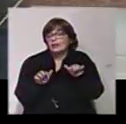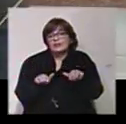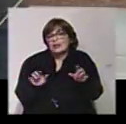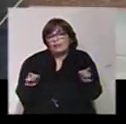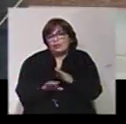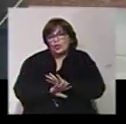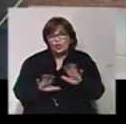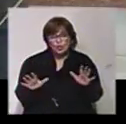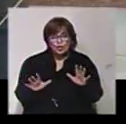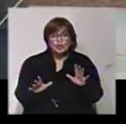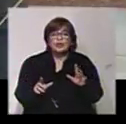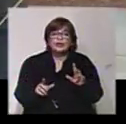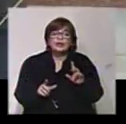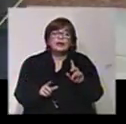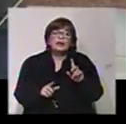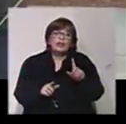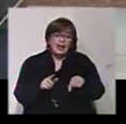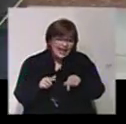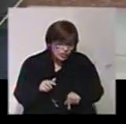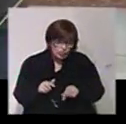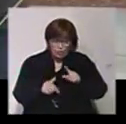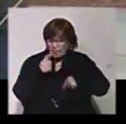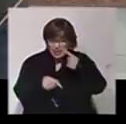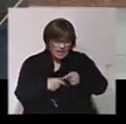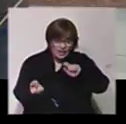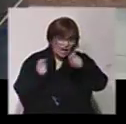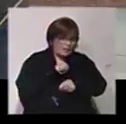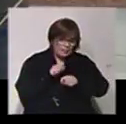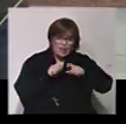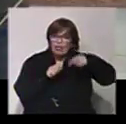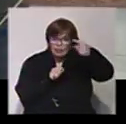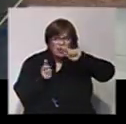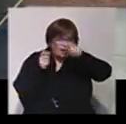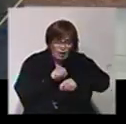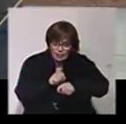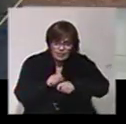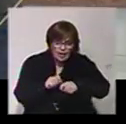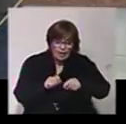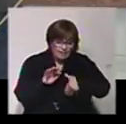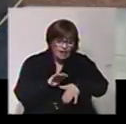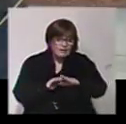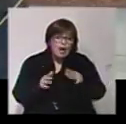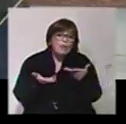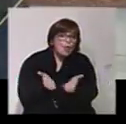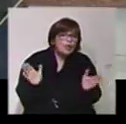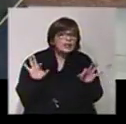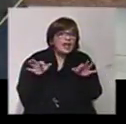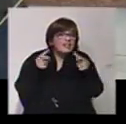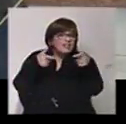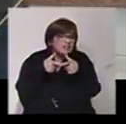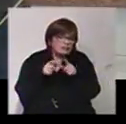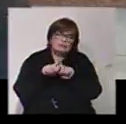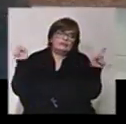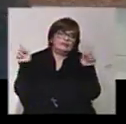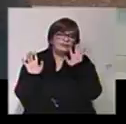Quedó así. Va a ser eso, mañana va a ser otra cosa, pasado va a ser otra cosa. Cuando presenten el disco, por ejemplo, será quizás otra cosa. Va a ser otra